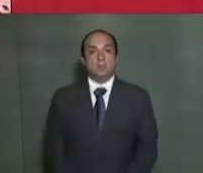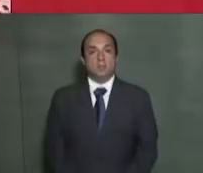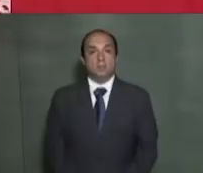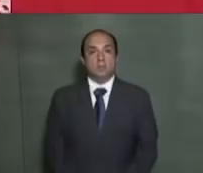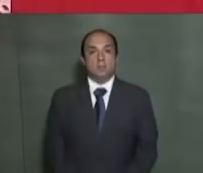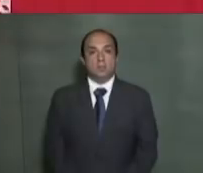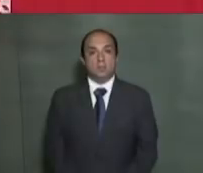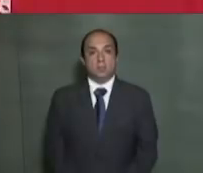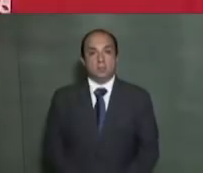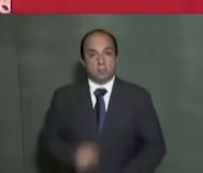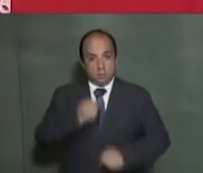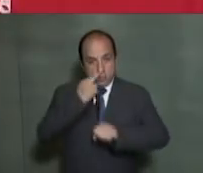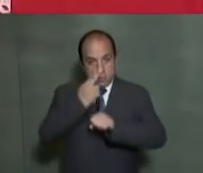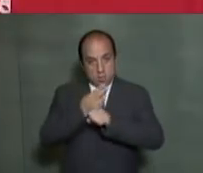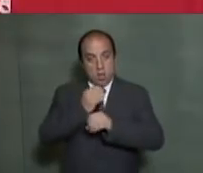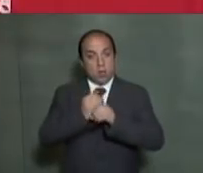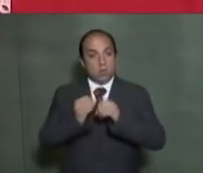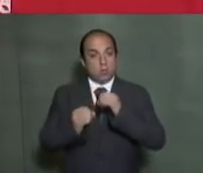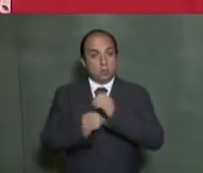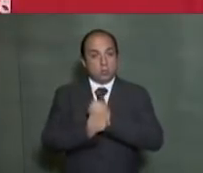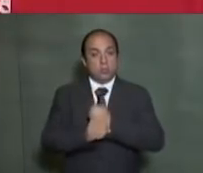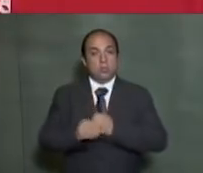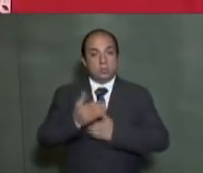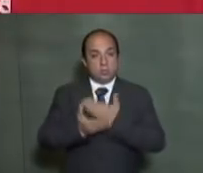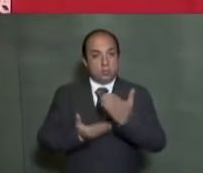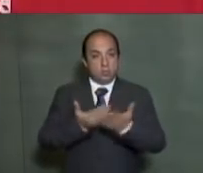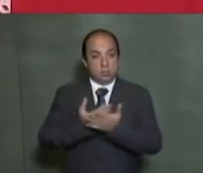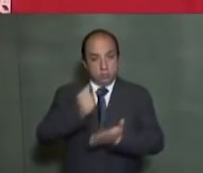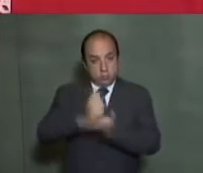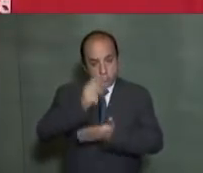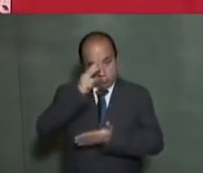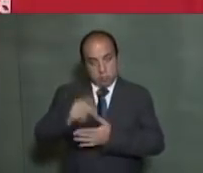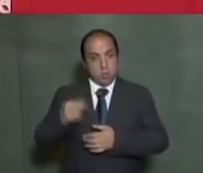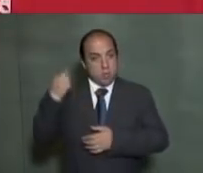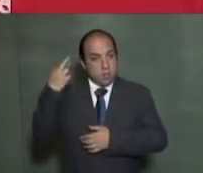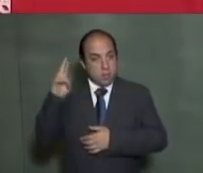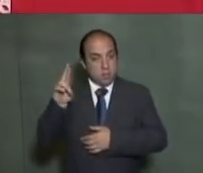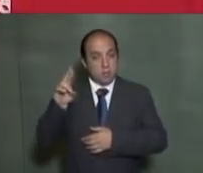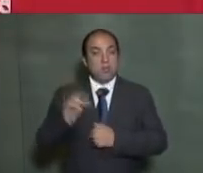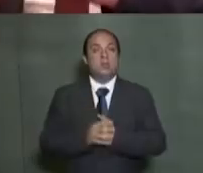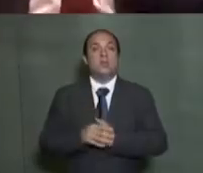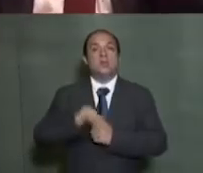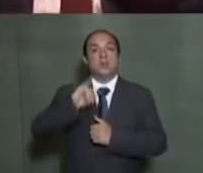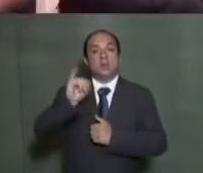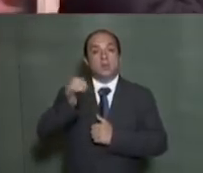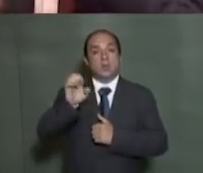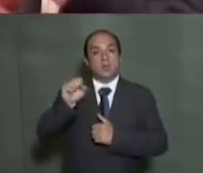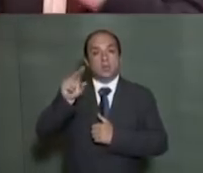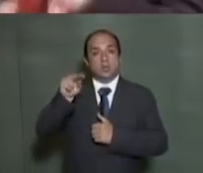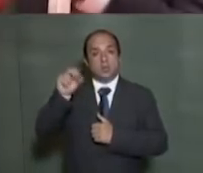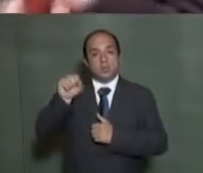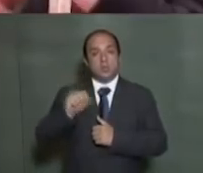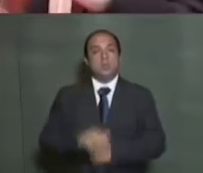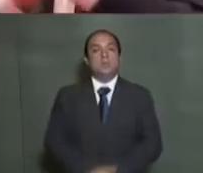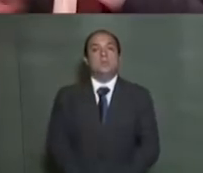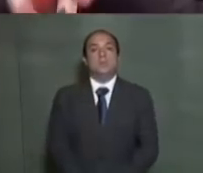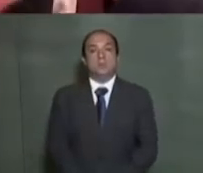El secretario de Obras y Servicios de la Ciudad de México, maestro Jesús Antonio Esteva Medina.